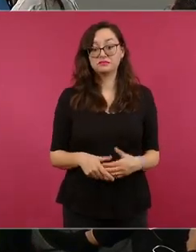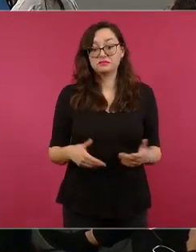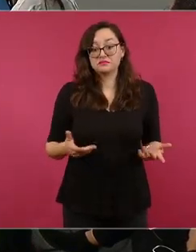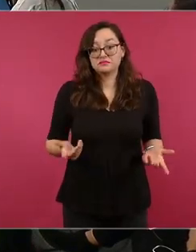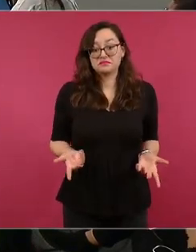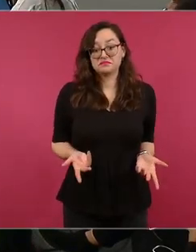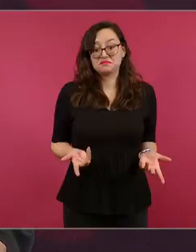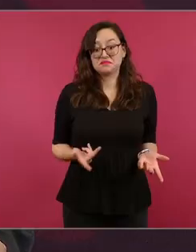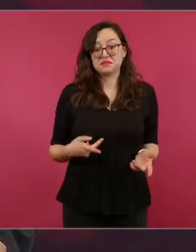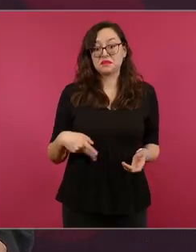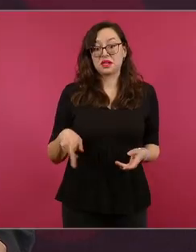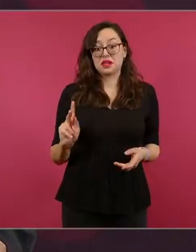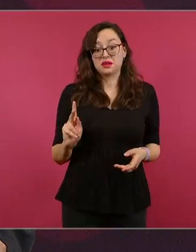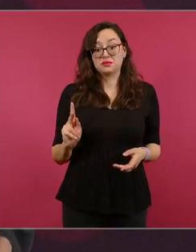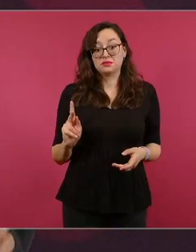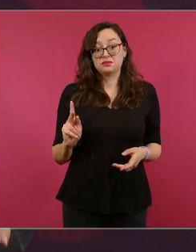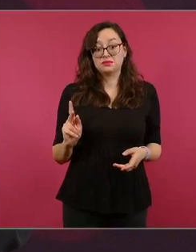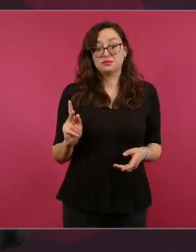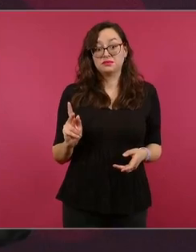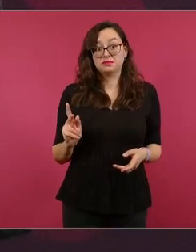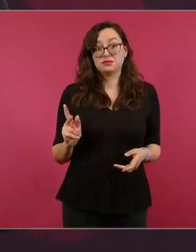tenemos que